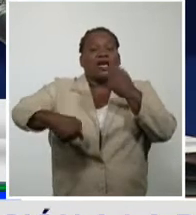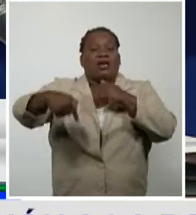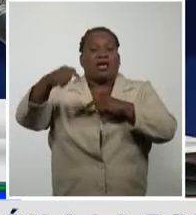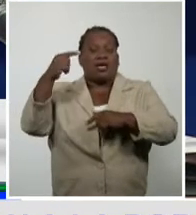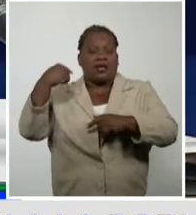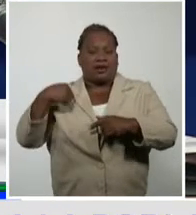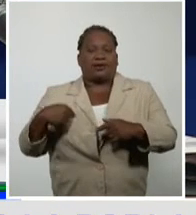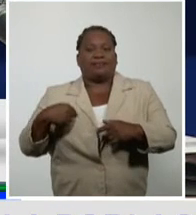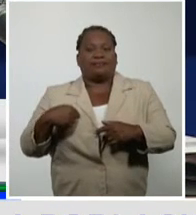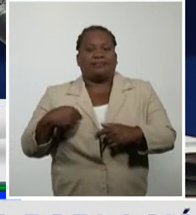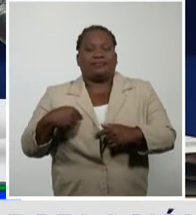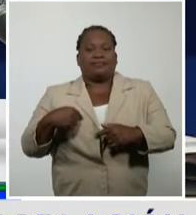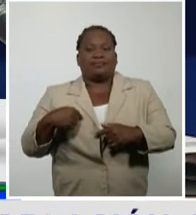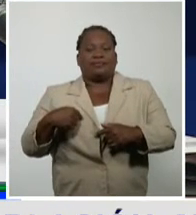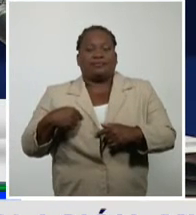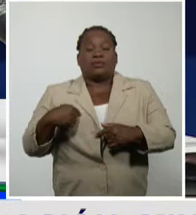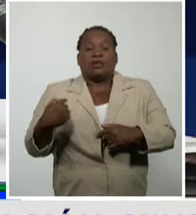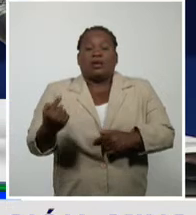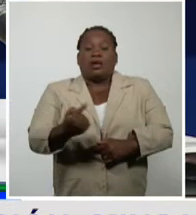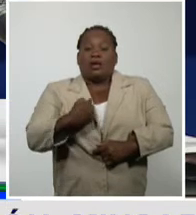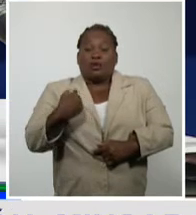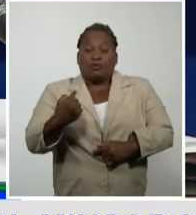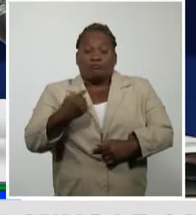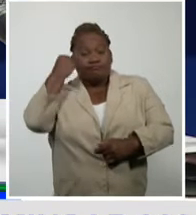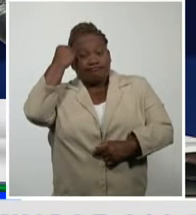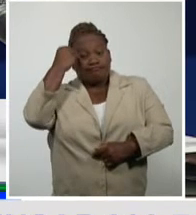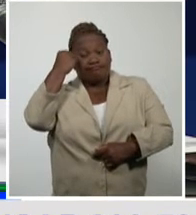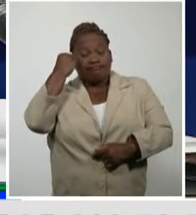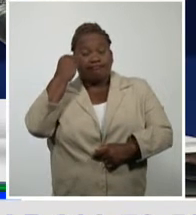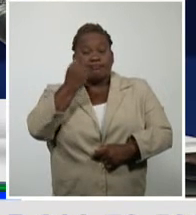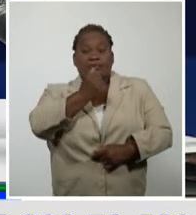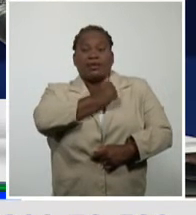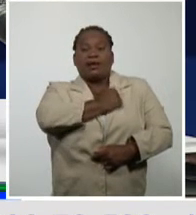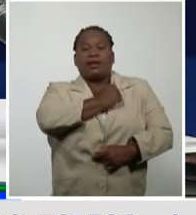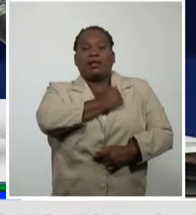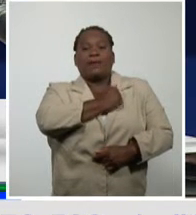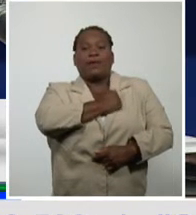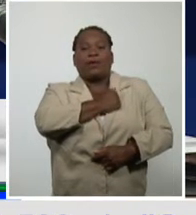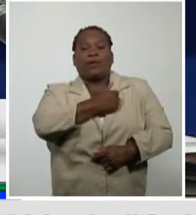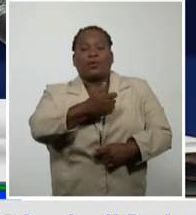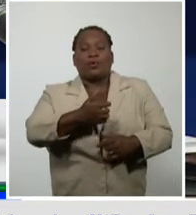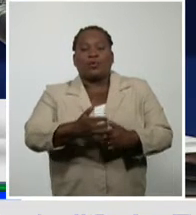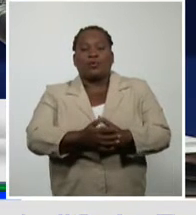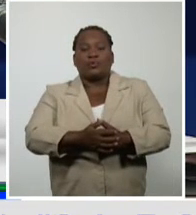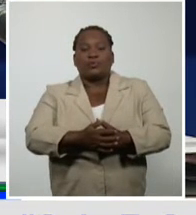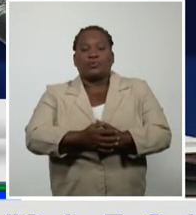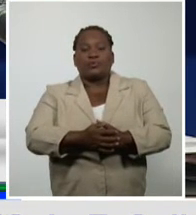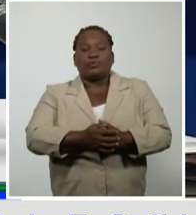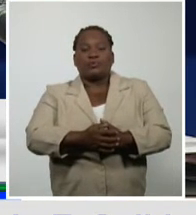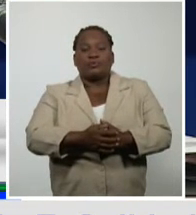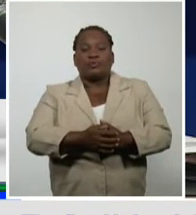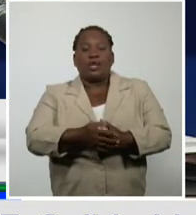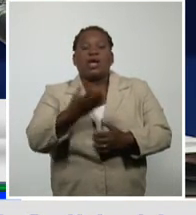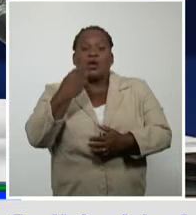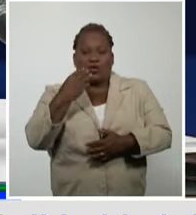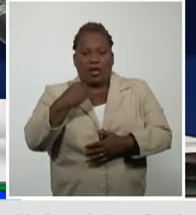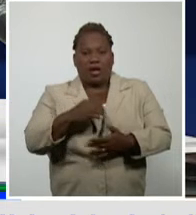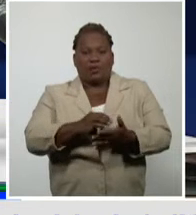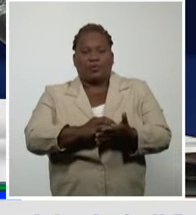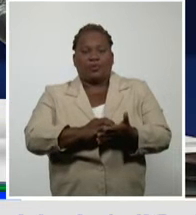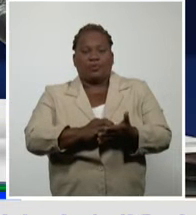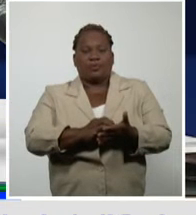ayer. Nosotros queríamos y Georgina nos dijeron que se puso